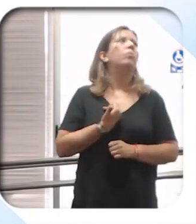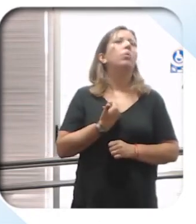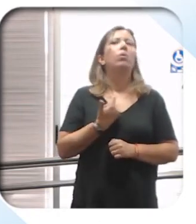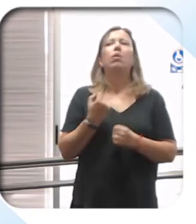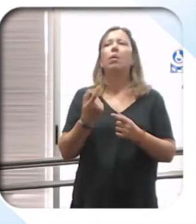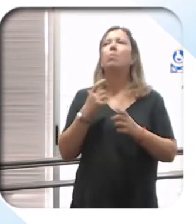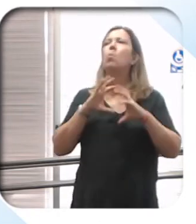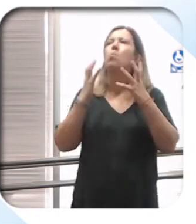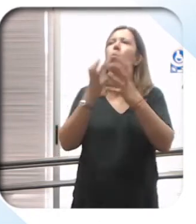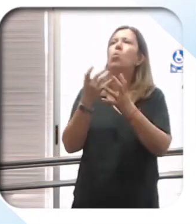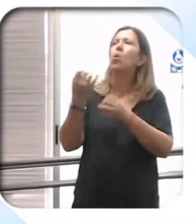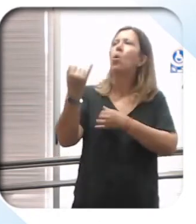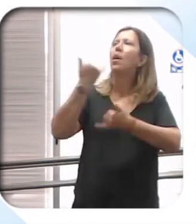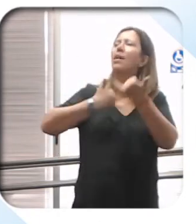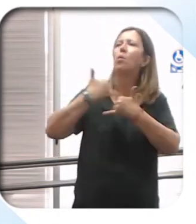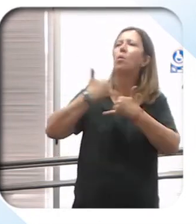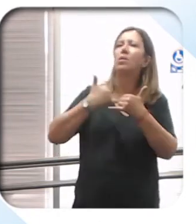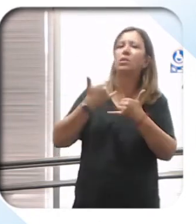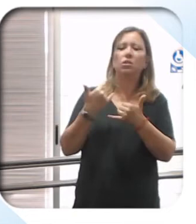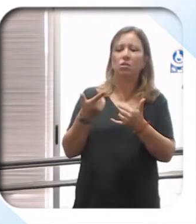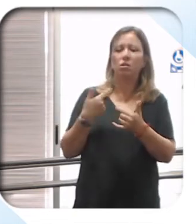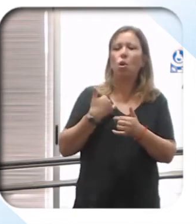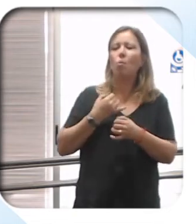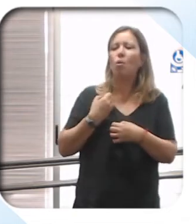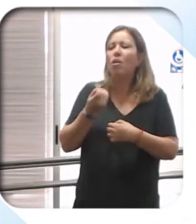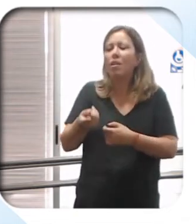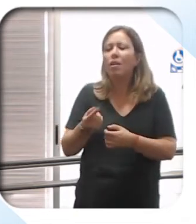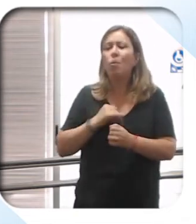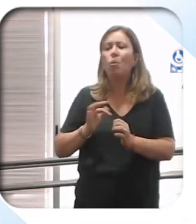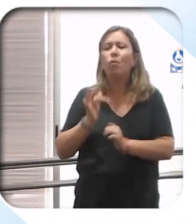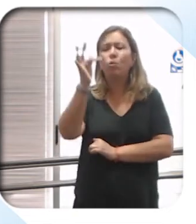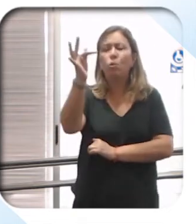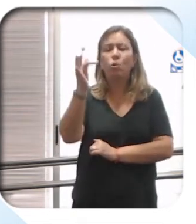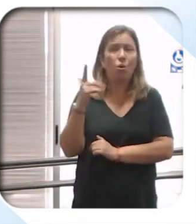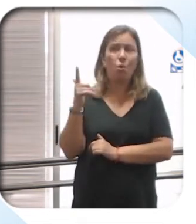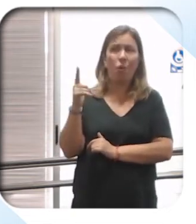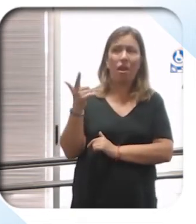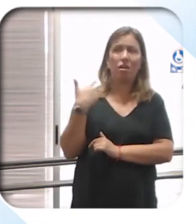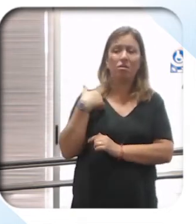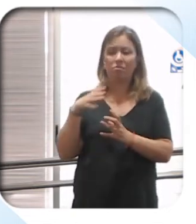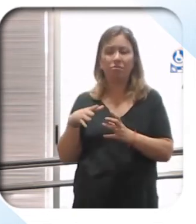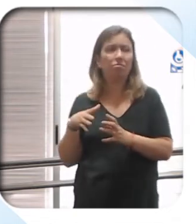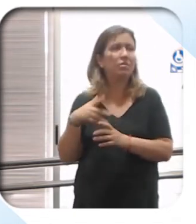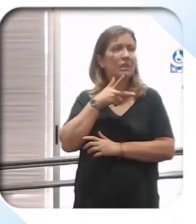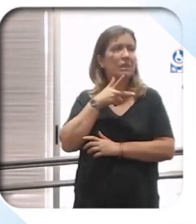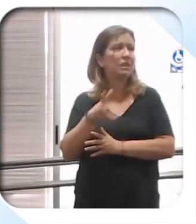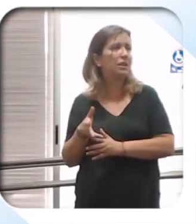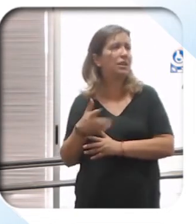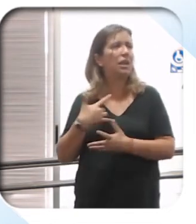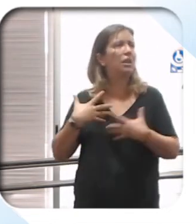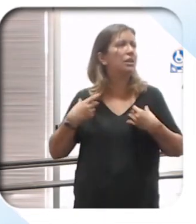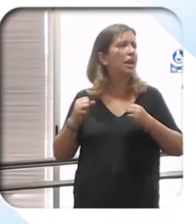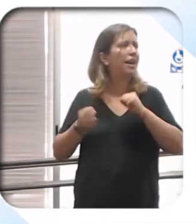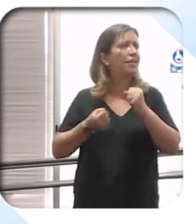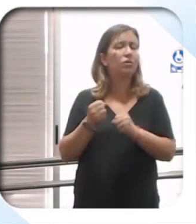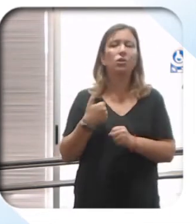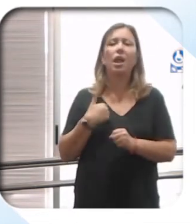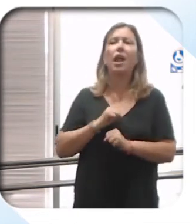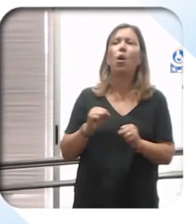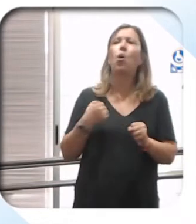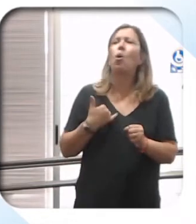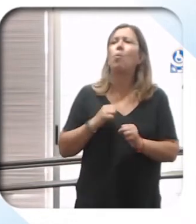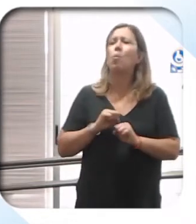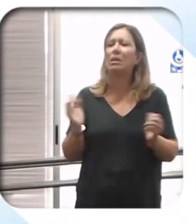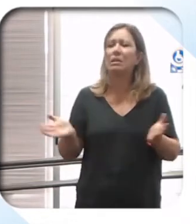este mundo no nos da herramientas y no nos da futuro a ese niño. Entonces están esos miedos y esos ansiedades de los padres, y hasta dónde